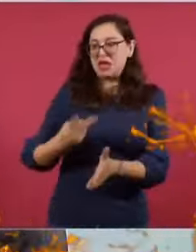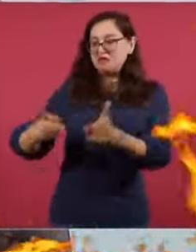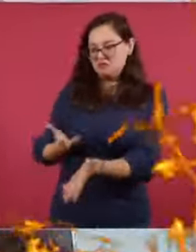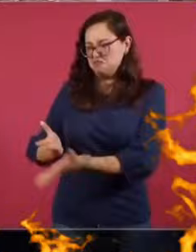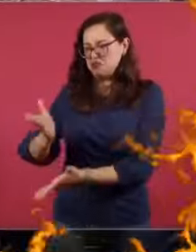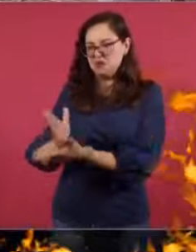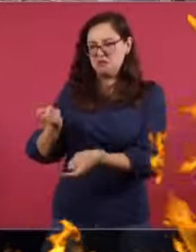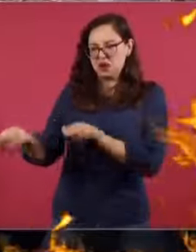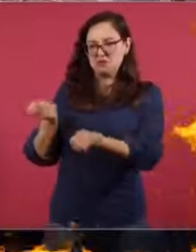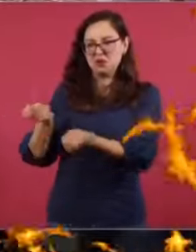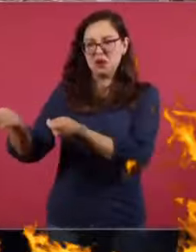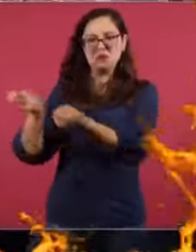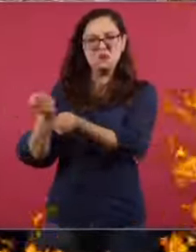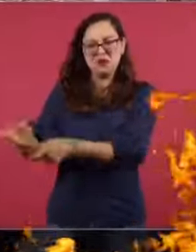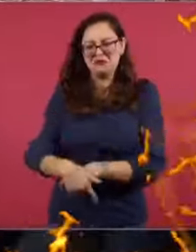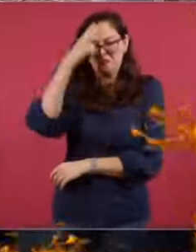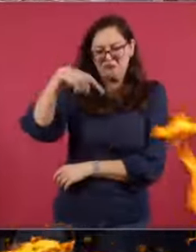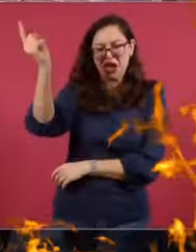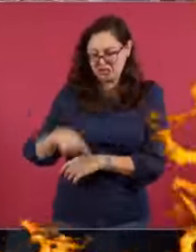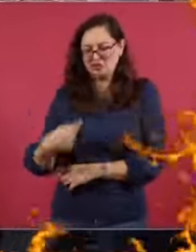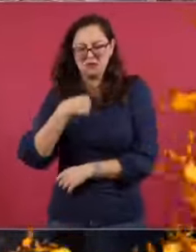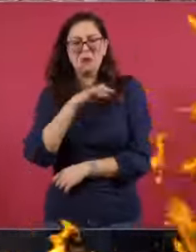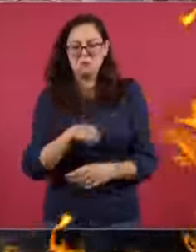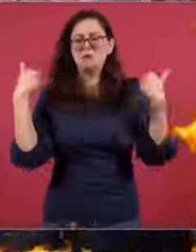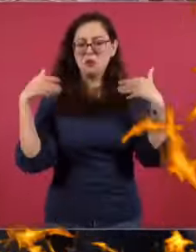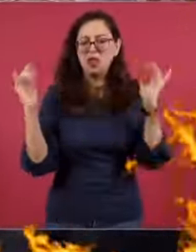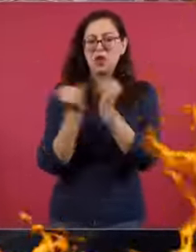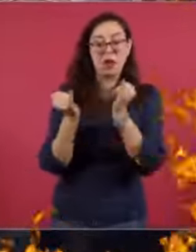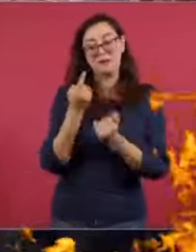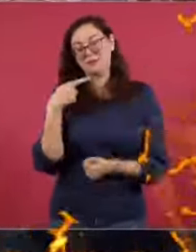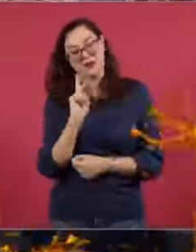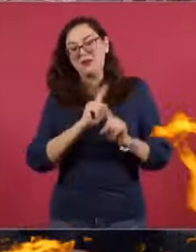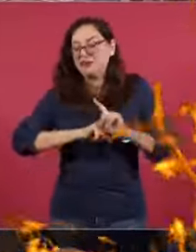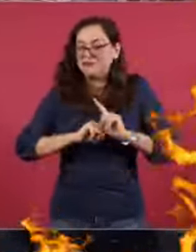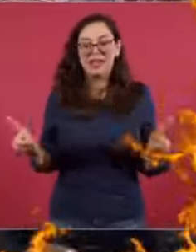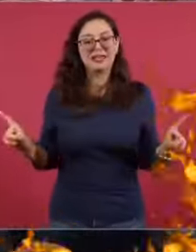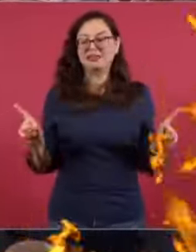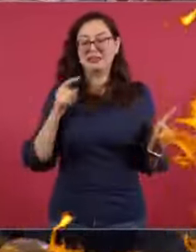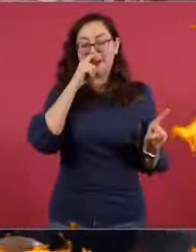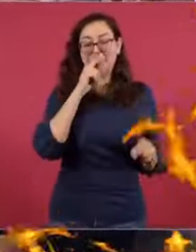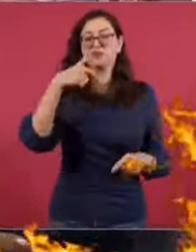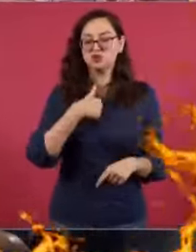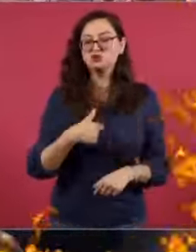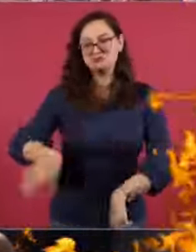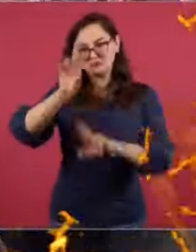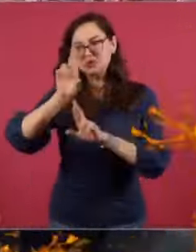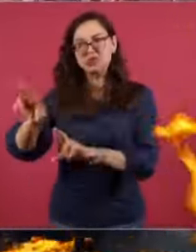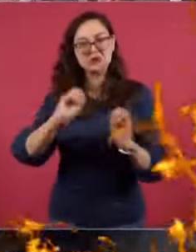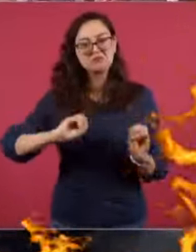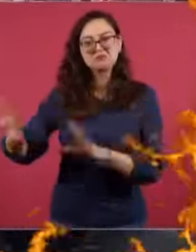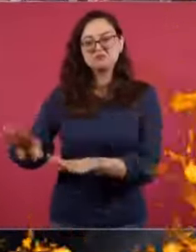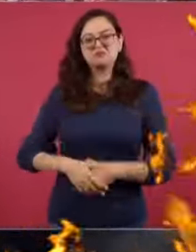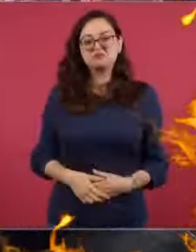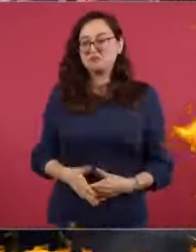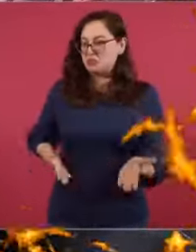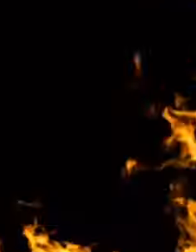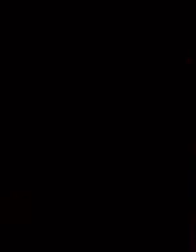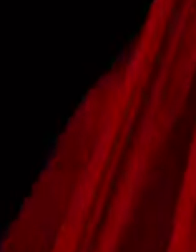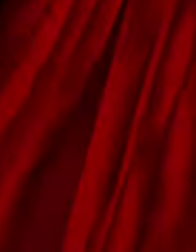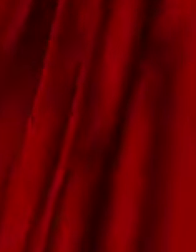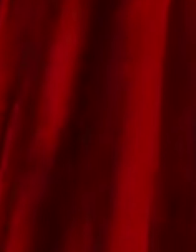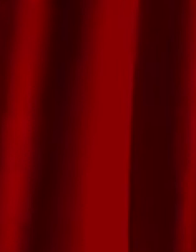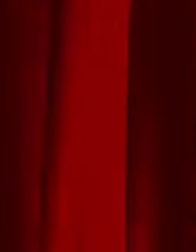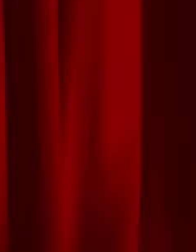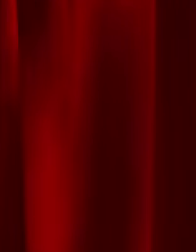orgullo, porque esto solo se presentó en la época del presidente Juárez.